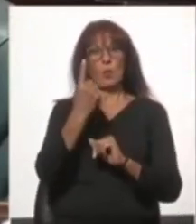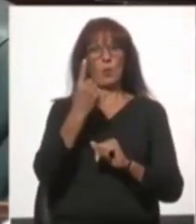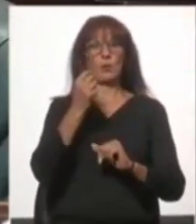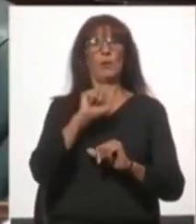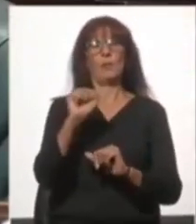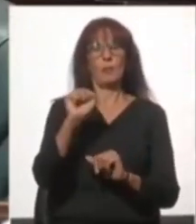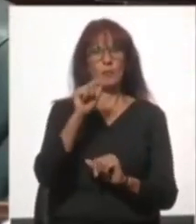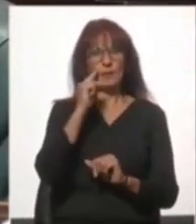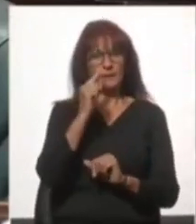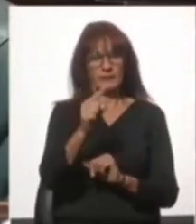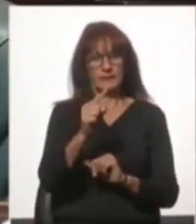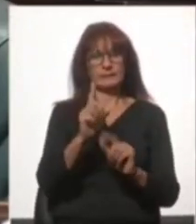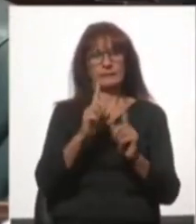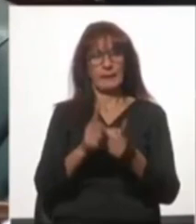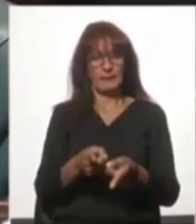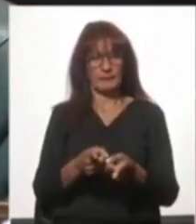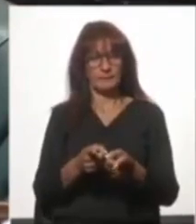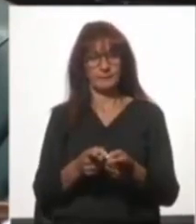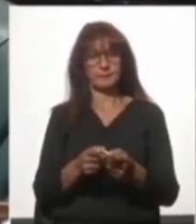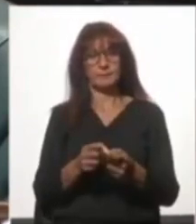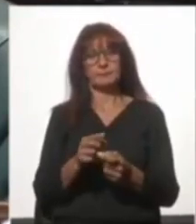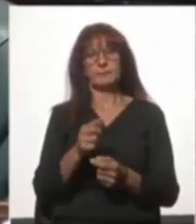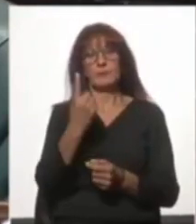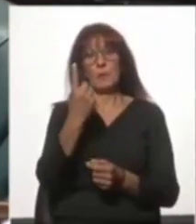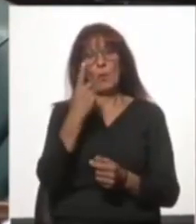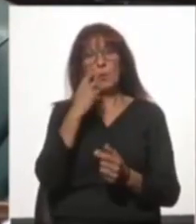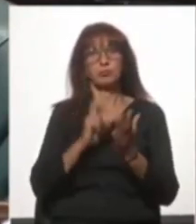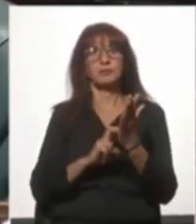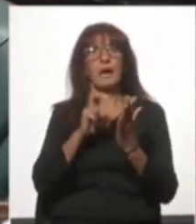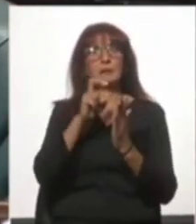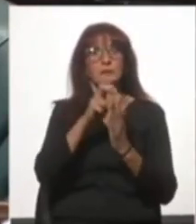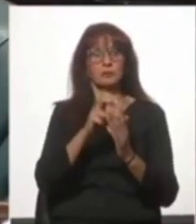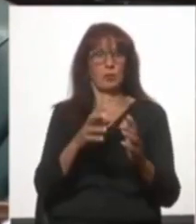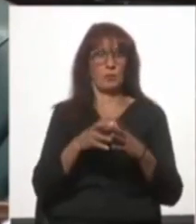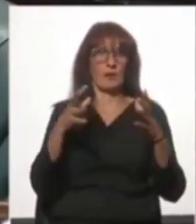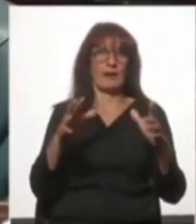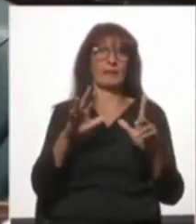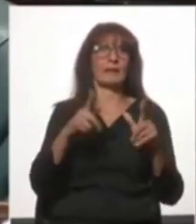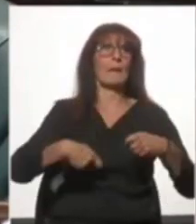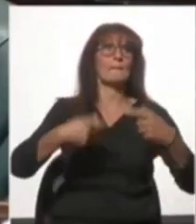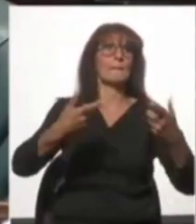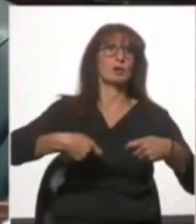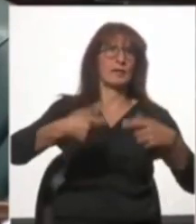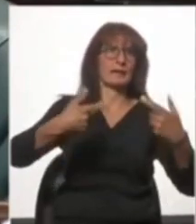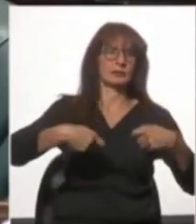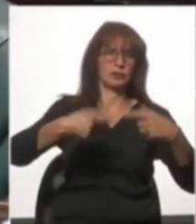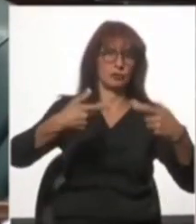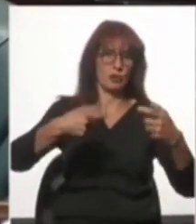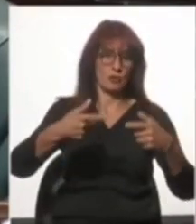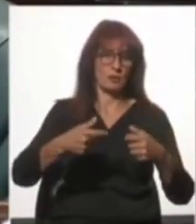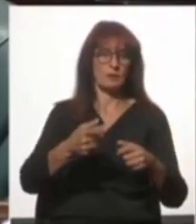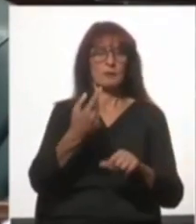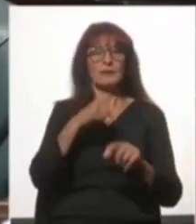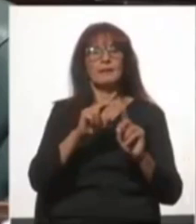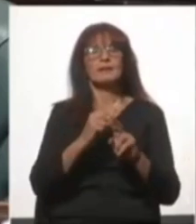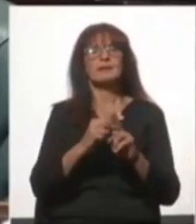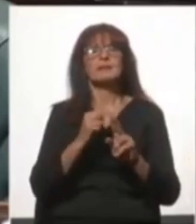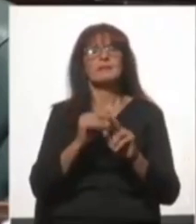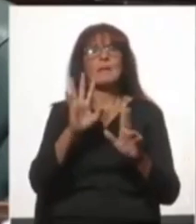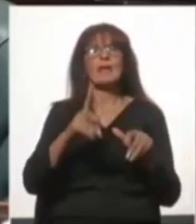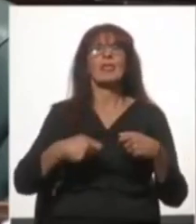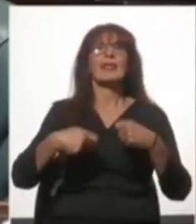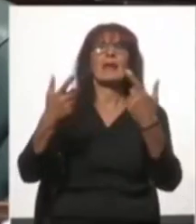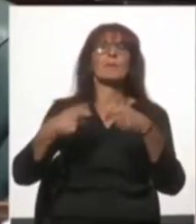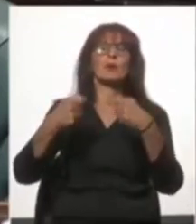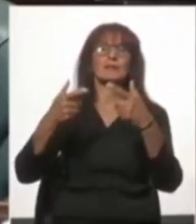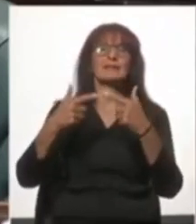lo que vemos también es un salto enorme en las exportaciones, en lo que llamamos además las exportaciones